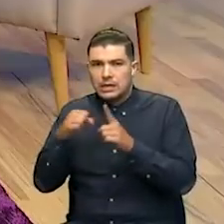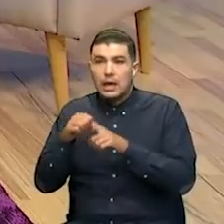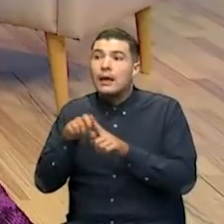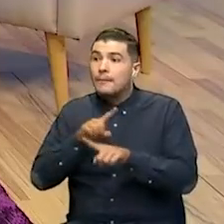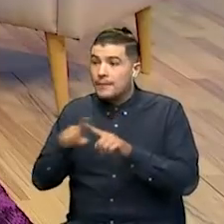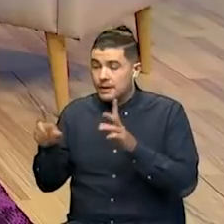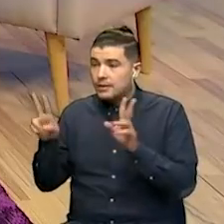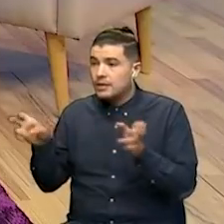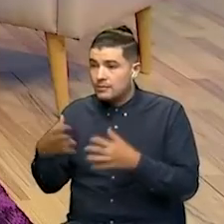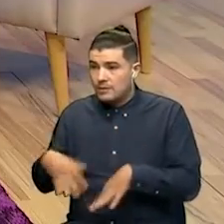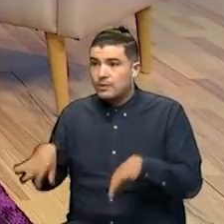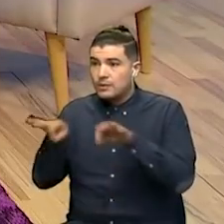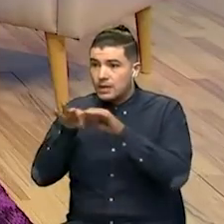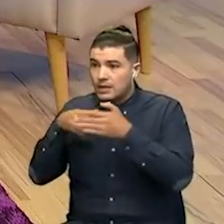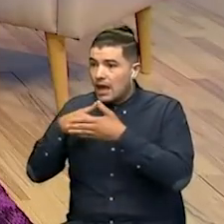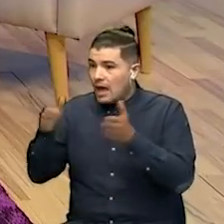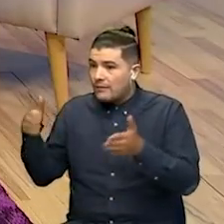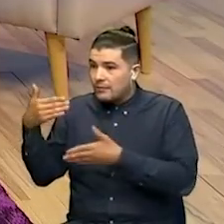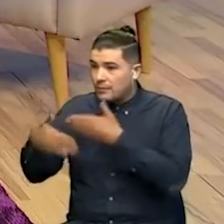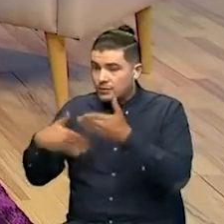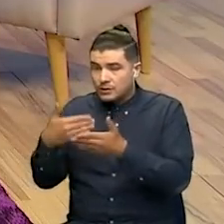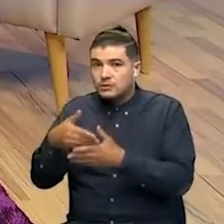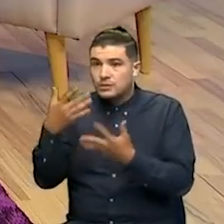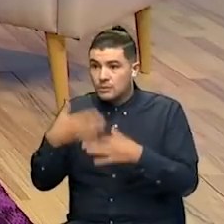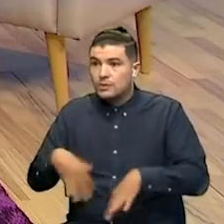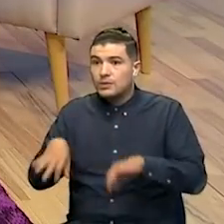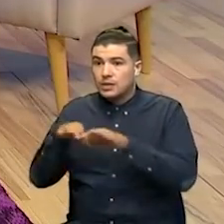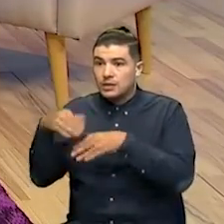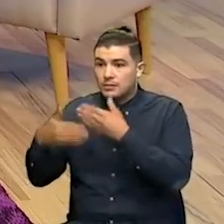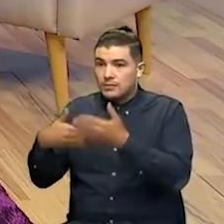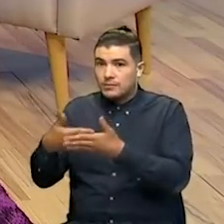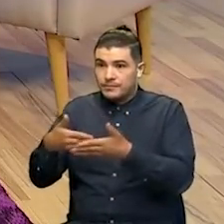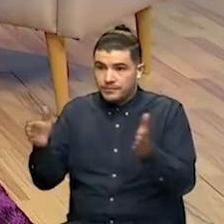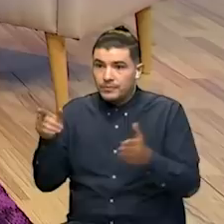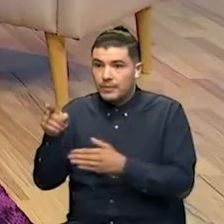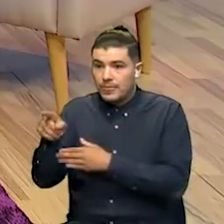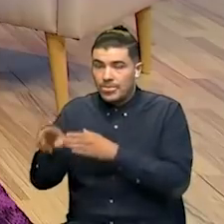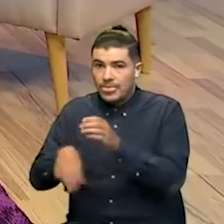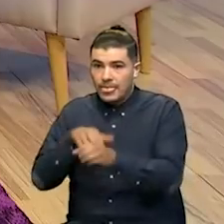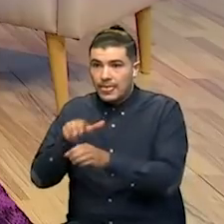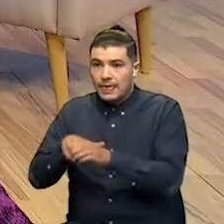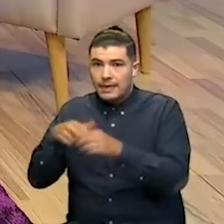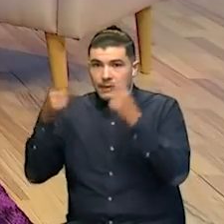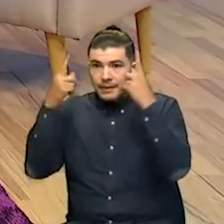el proceso de sucesión. De una. Es importante que abran el proceso de sucesión, sobre todo